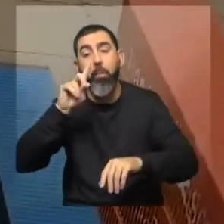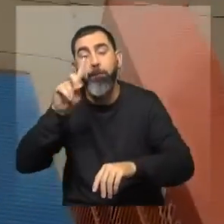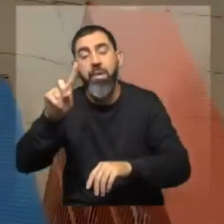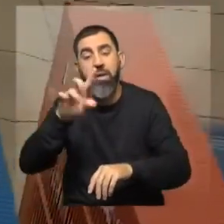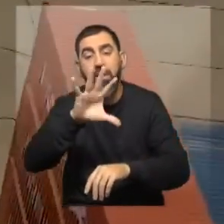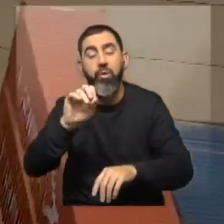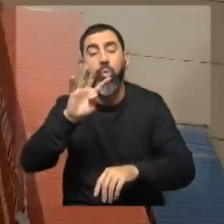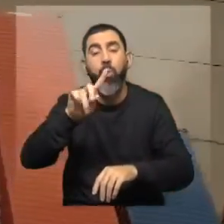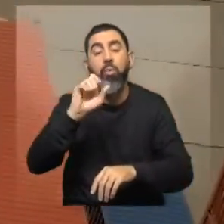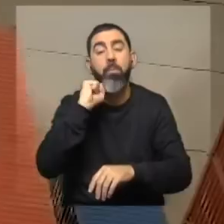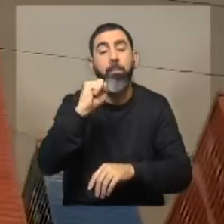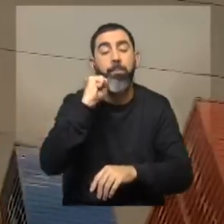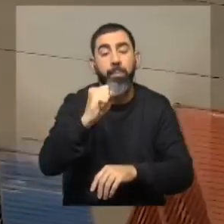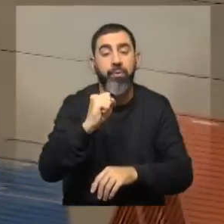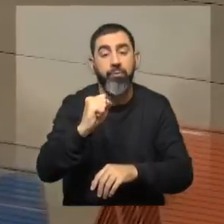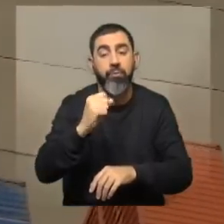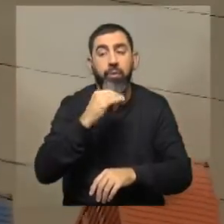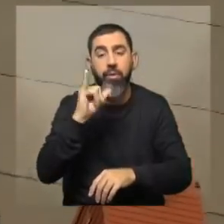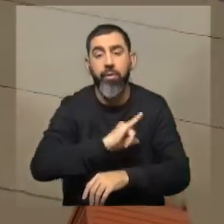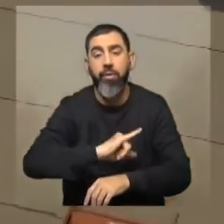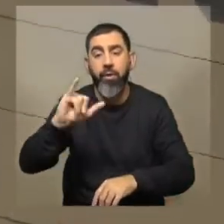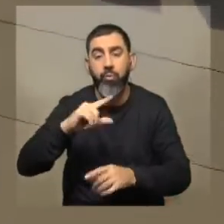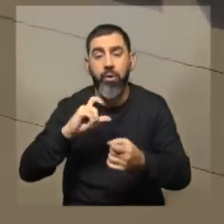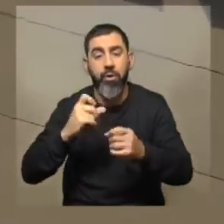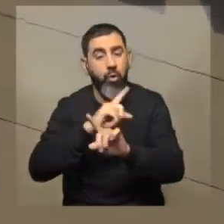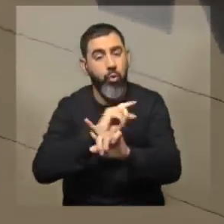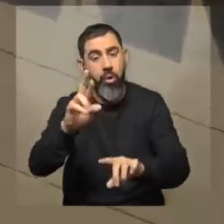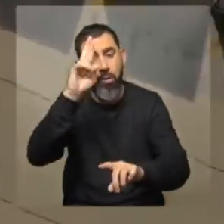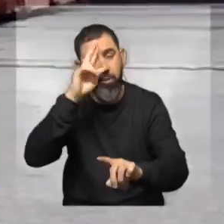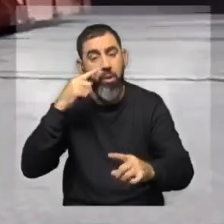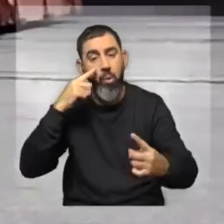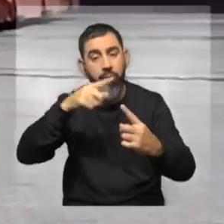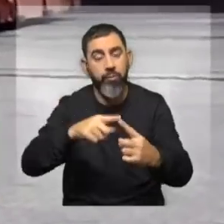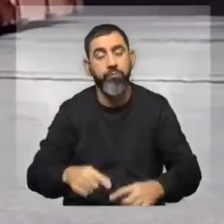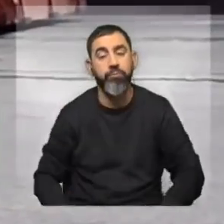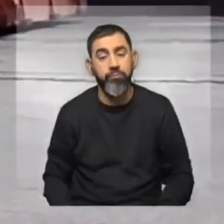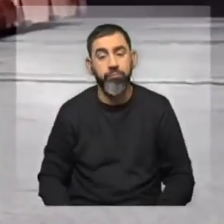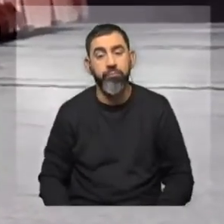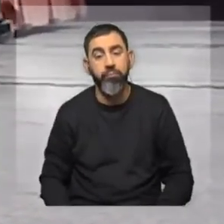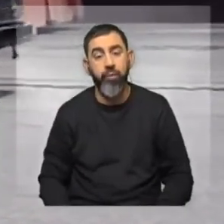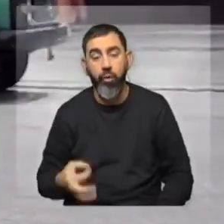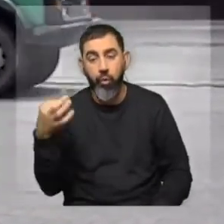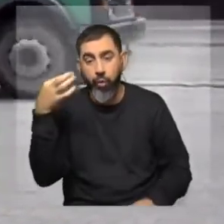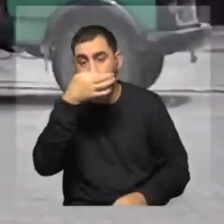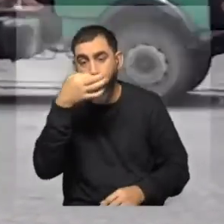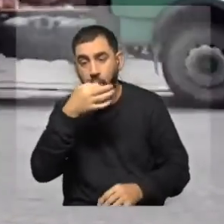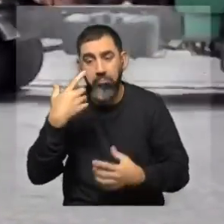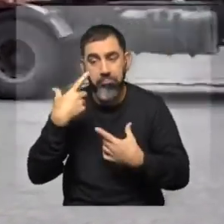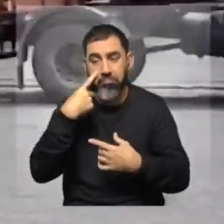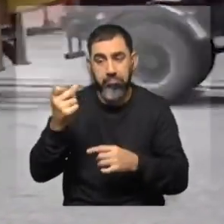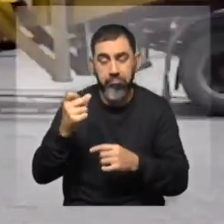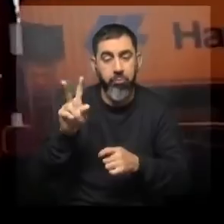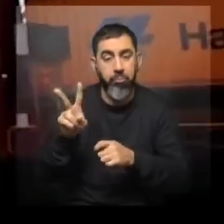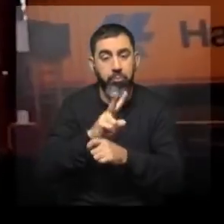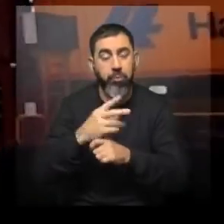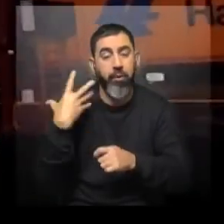272.541 pesos que según denuncia el gremio no cumple sus cometidos el pasaje de droga no es advertido ni controlado